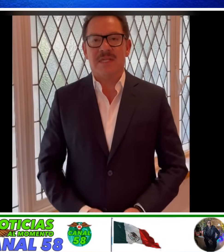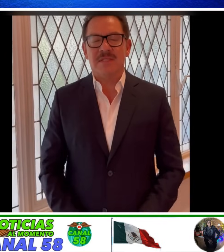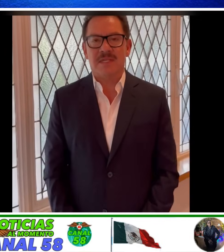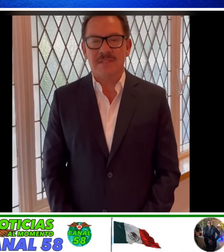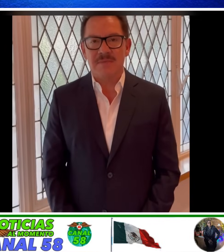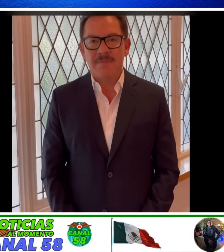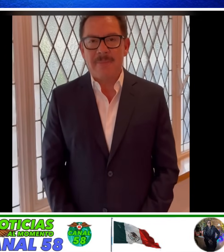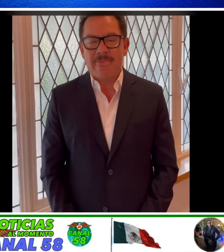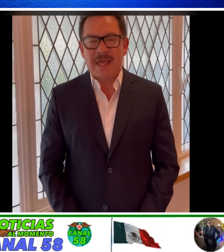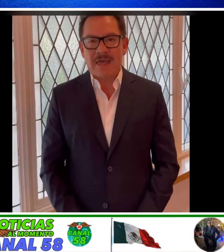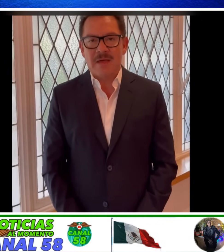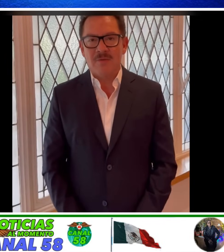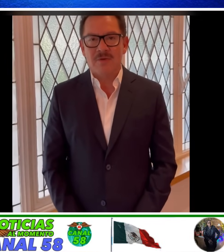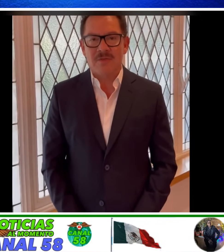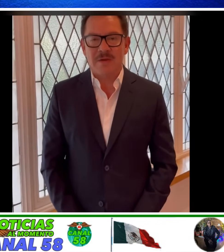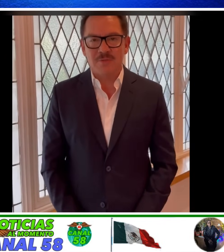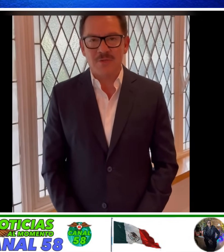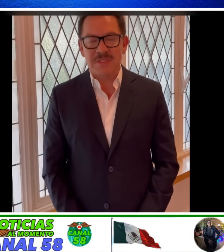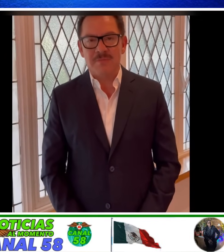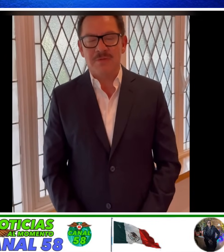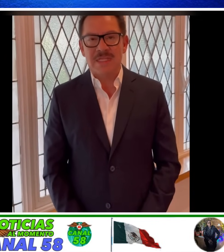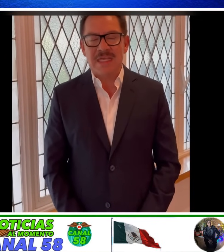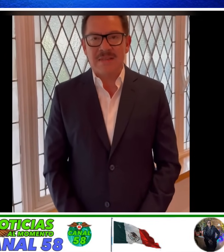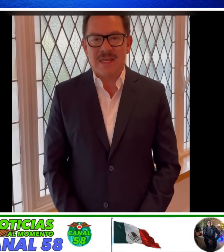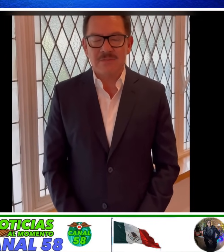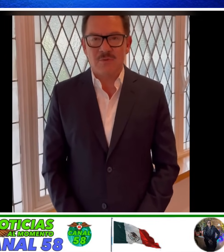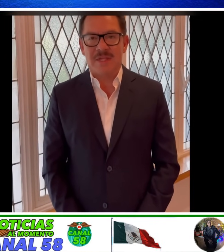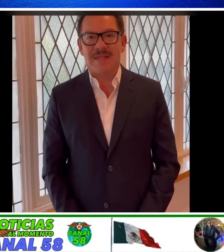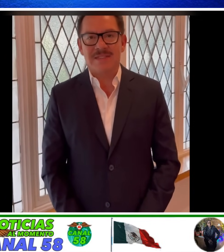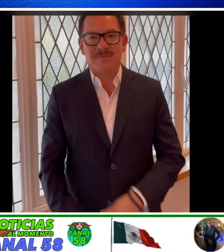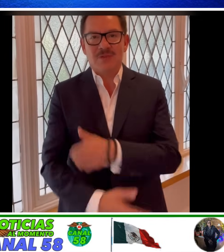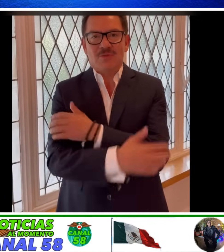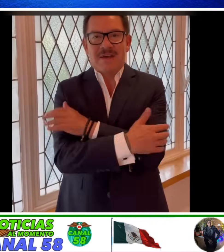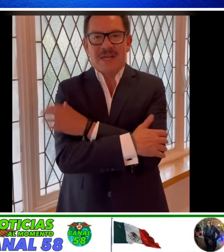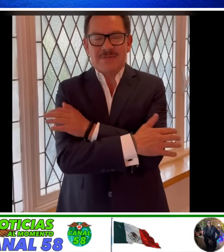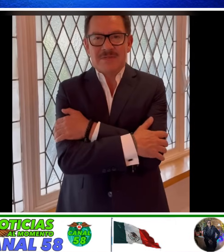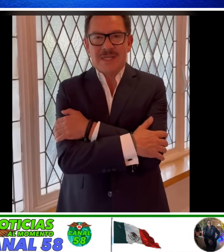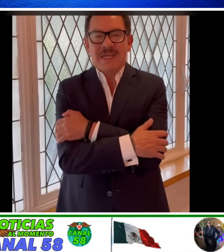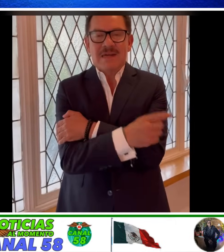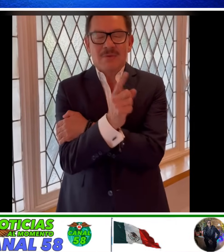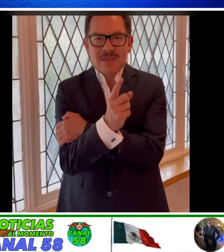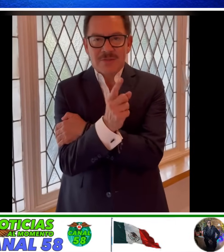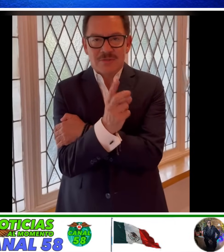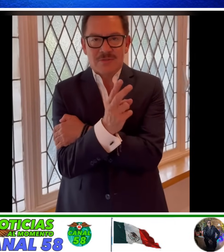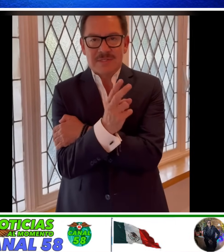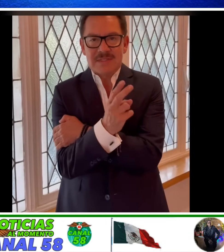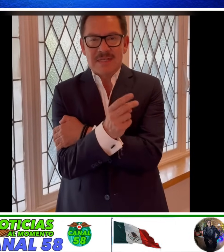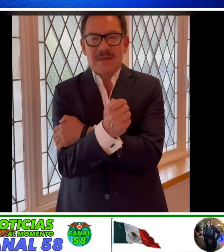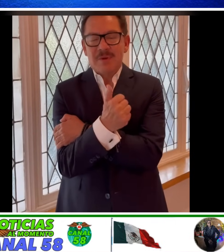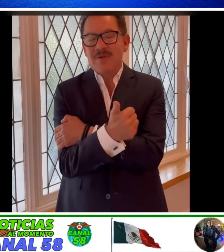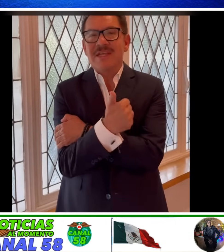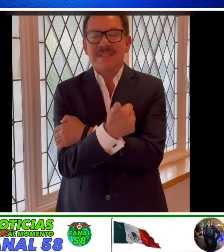vamos a hacer extensiva en cada uno de los municipios y de las comunidades. Les mando un abrazo. Recuerden dos